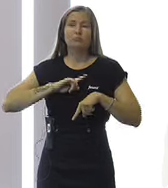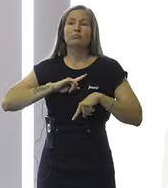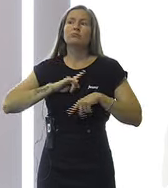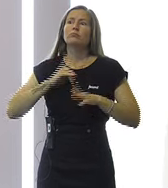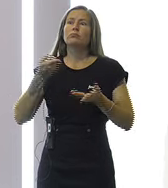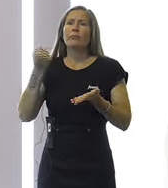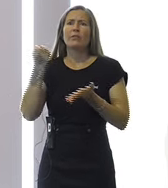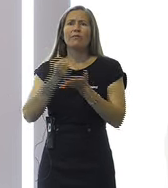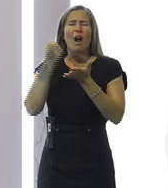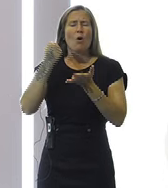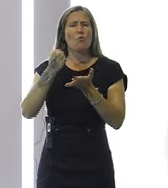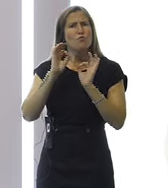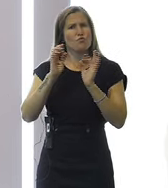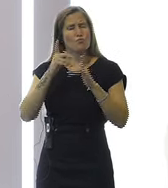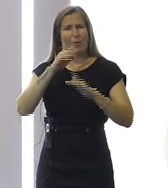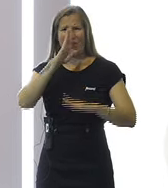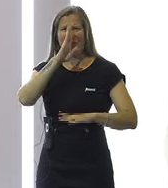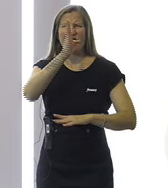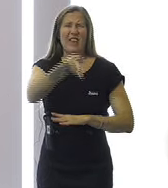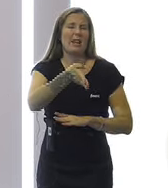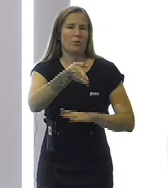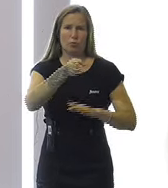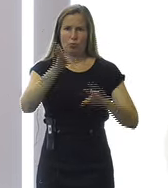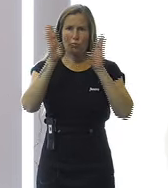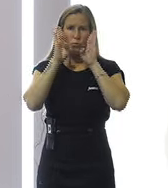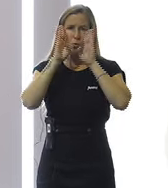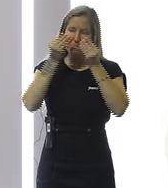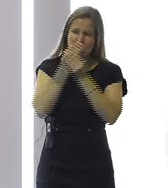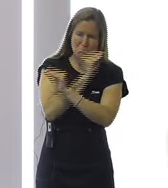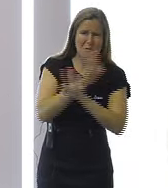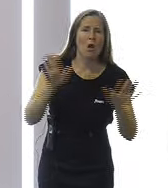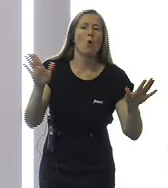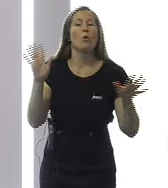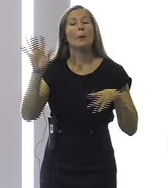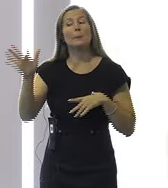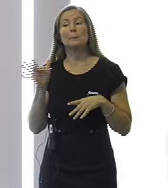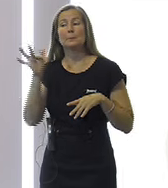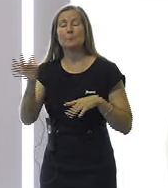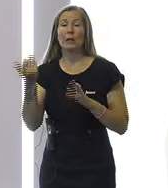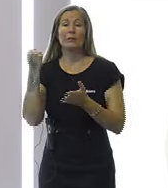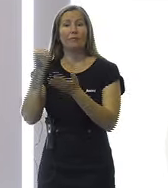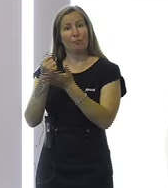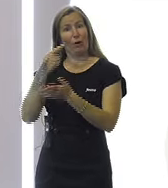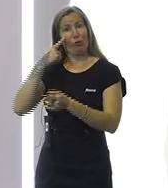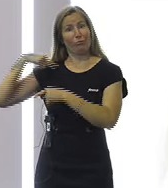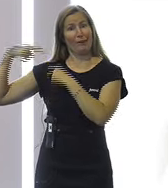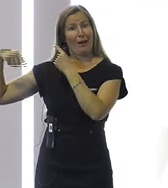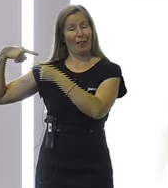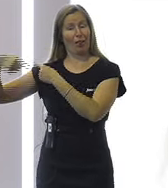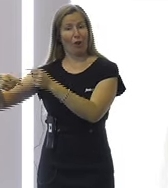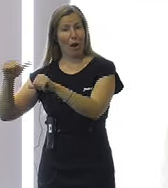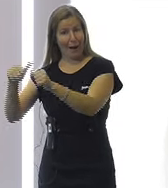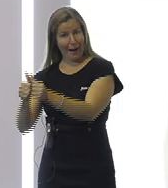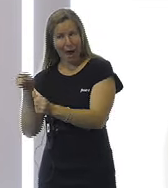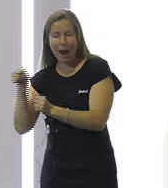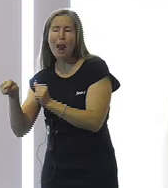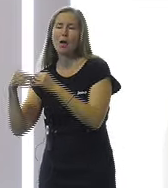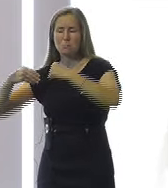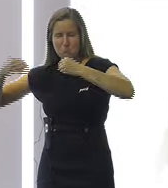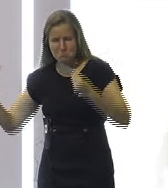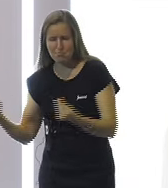directo a la vez que hemos mejorado nuestras capacidades de banco tradicional y hemos mejorado la